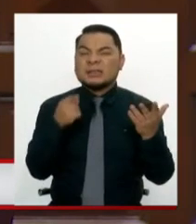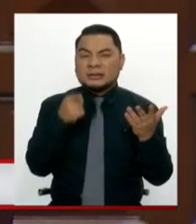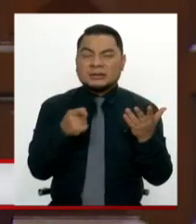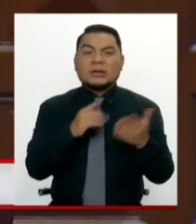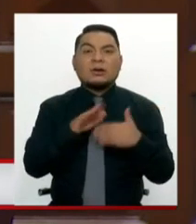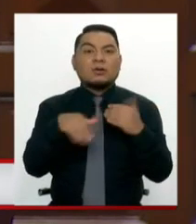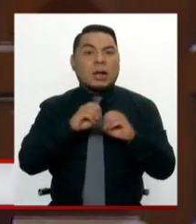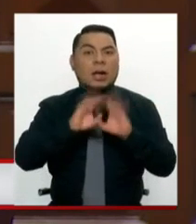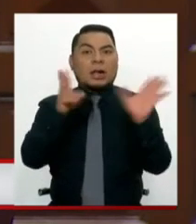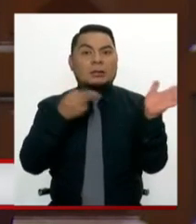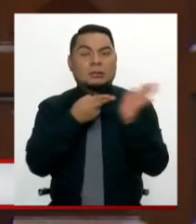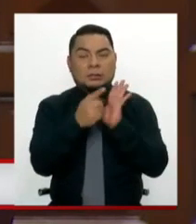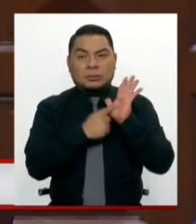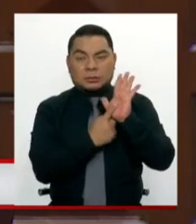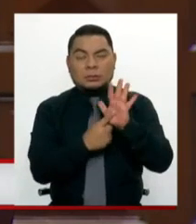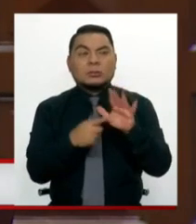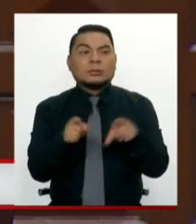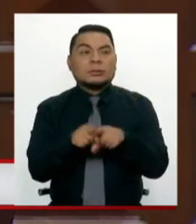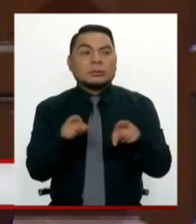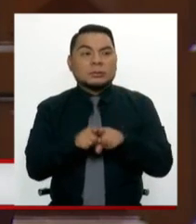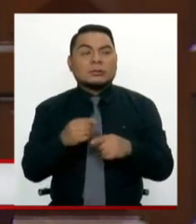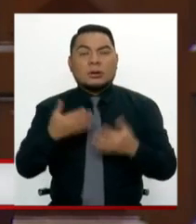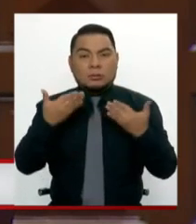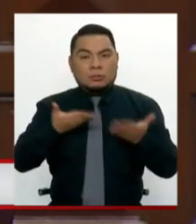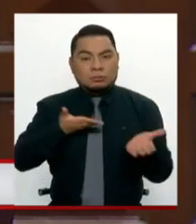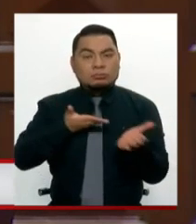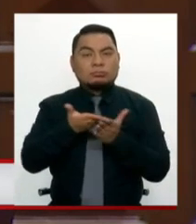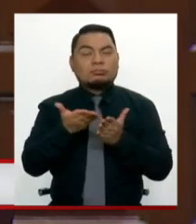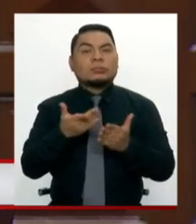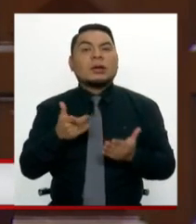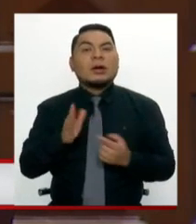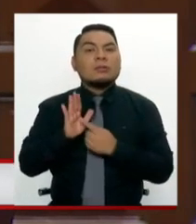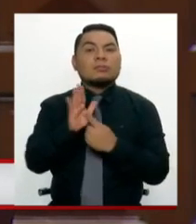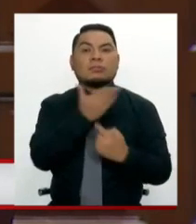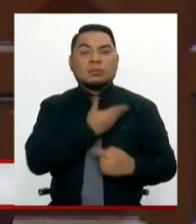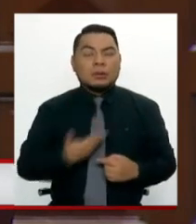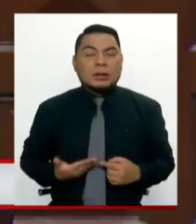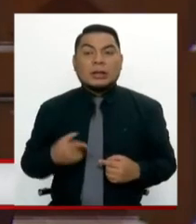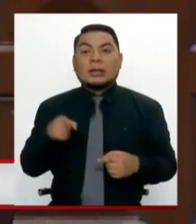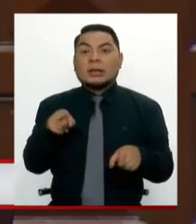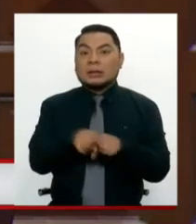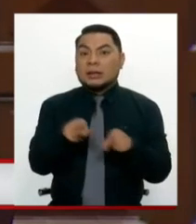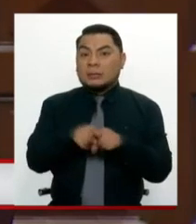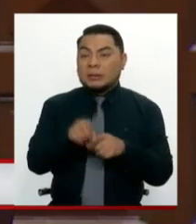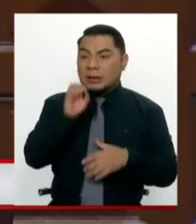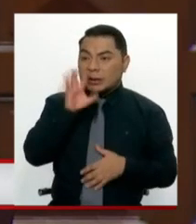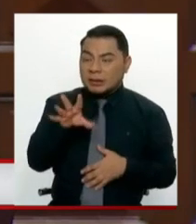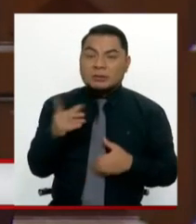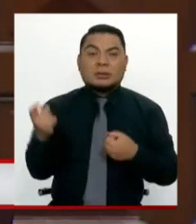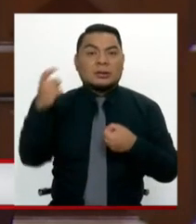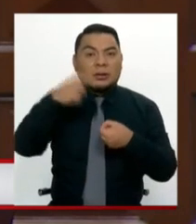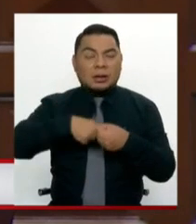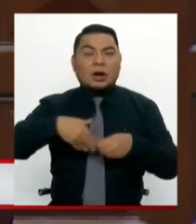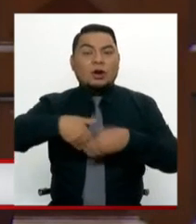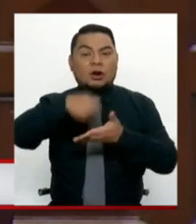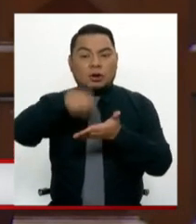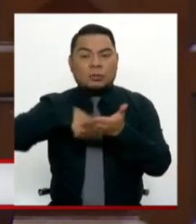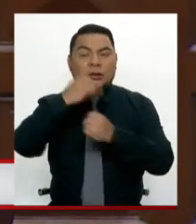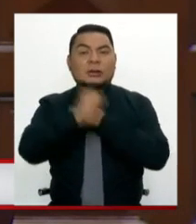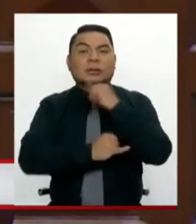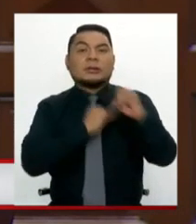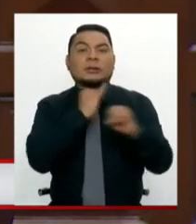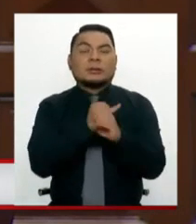de transparencia, probidad e integridad pública. Cabe resaltar también la suscripción del Convenio